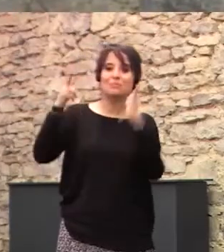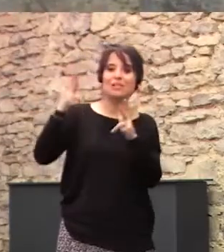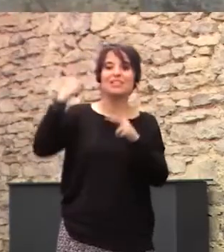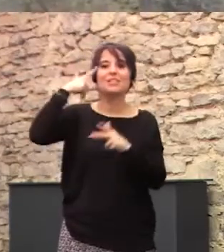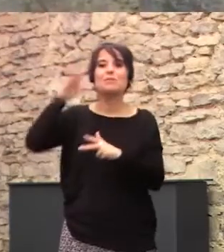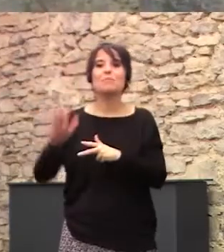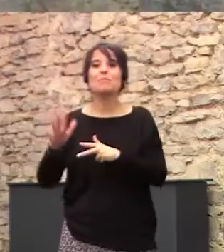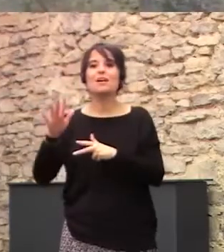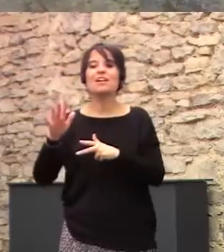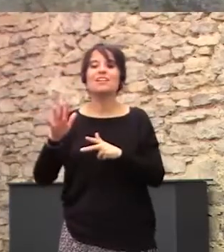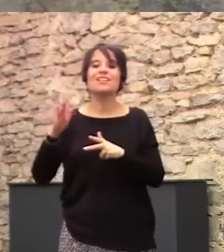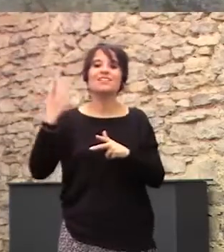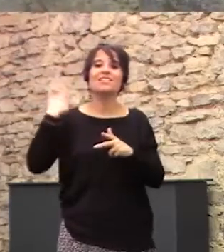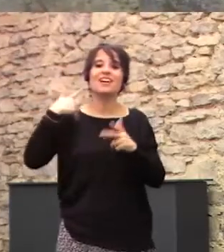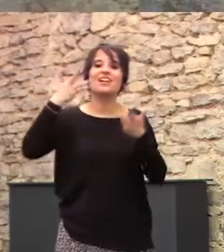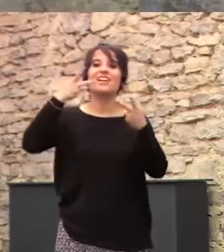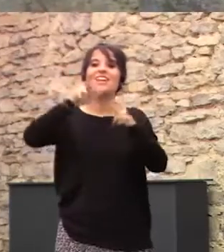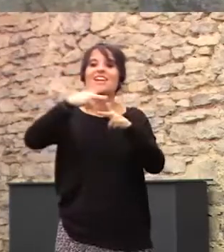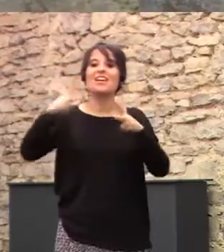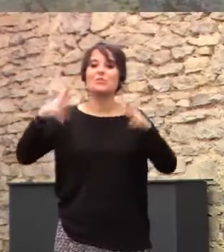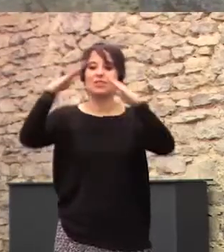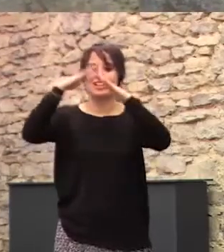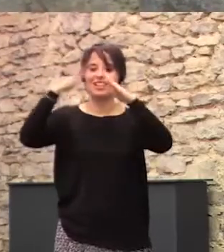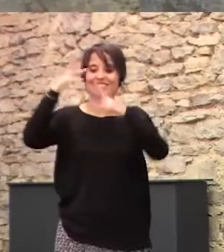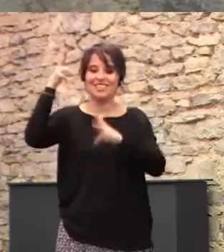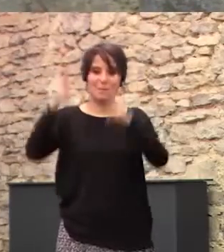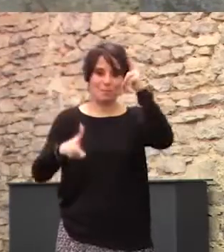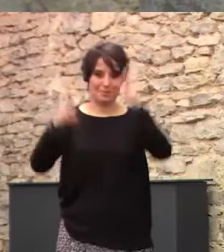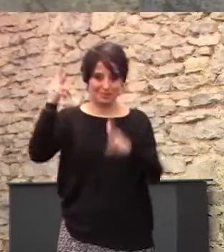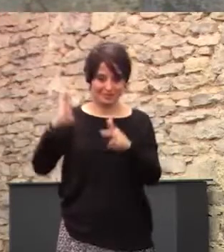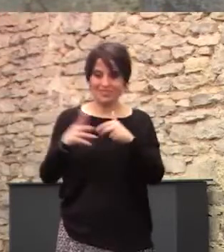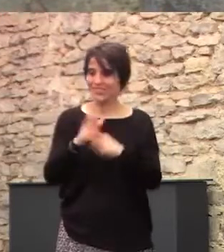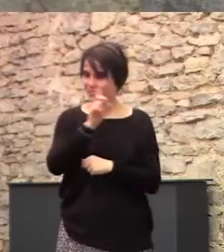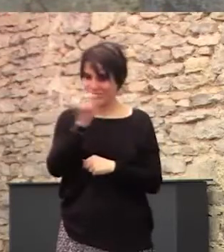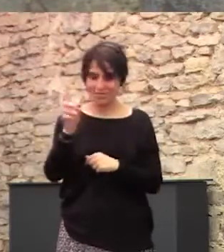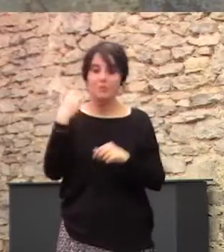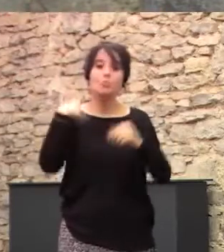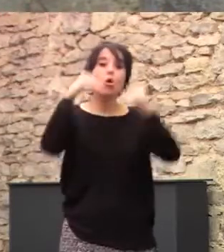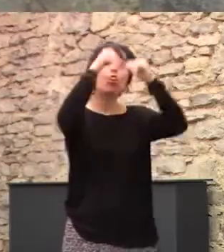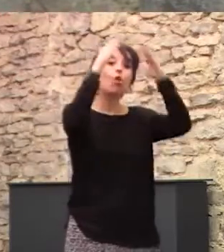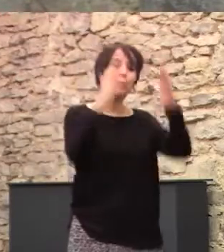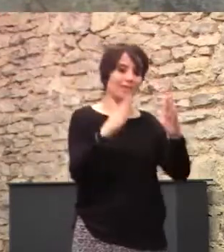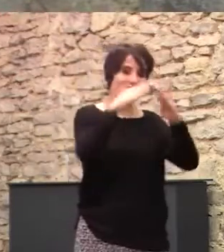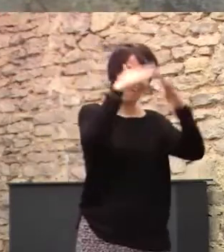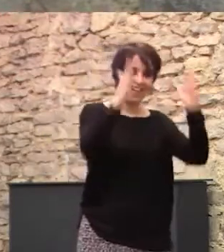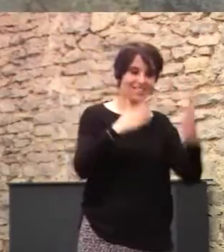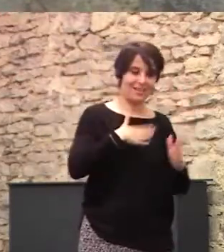las escalecheas de las casas vascas en el mundo. Los domicilios. Bueno, es